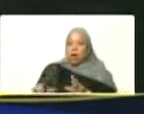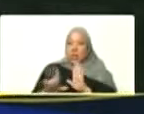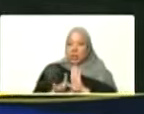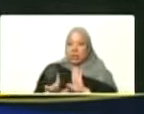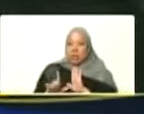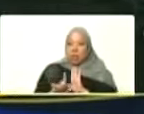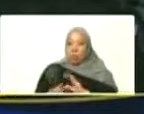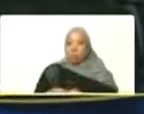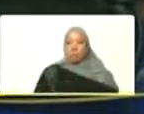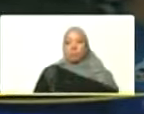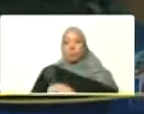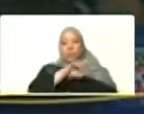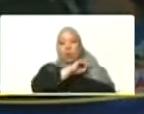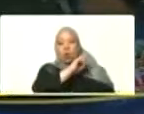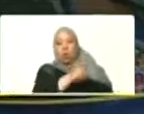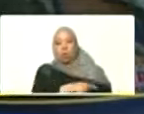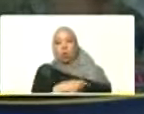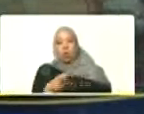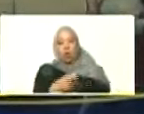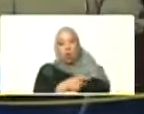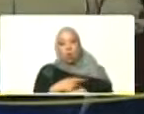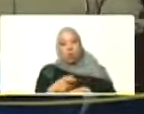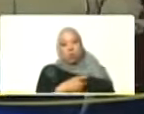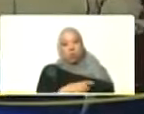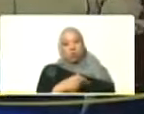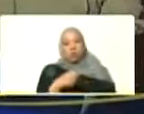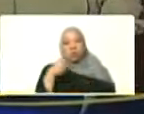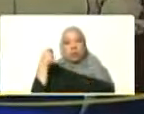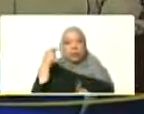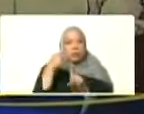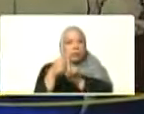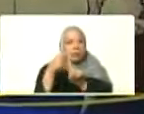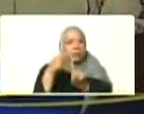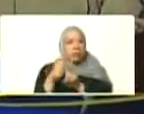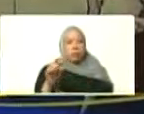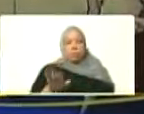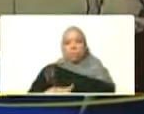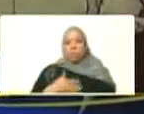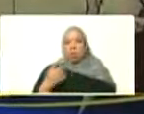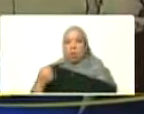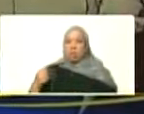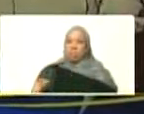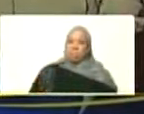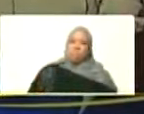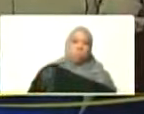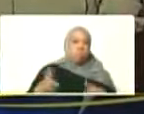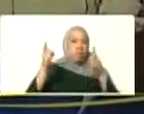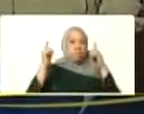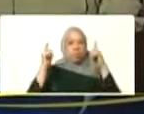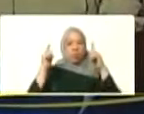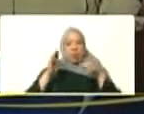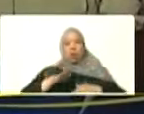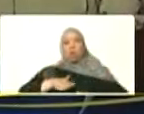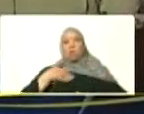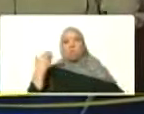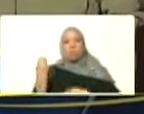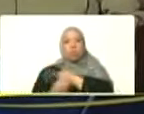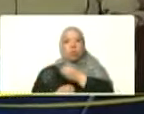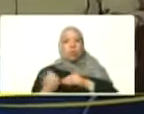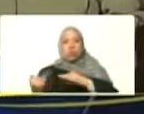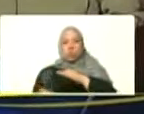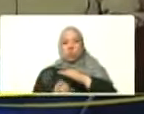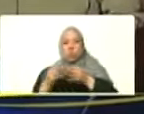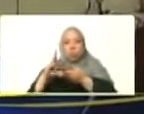El poder del gobierno bolivariano ha posibilitado todo lo que en cada institución se realiza.